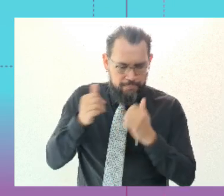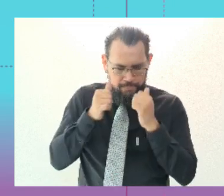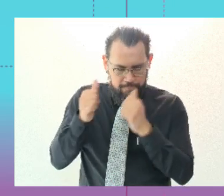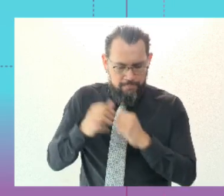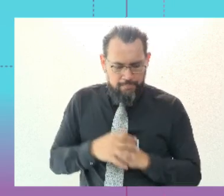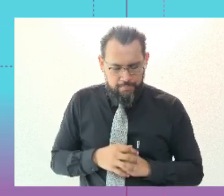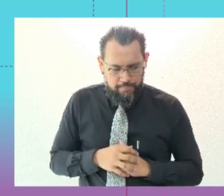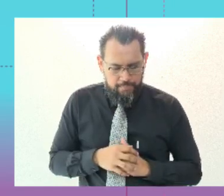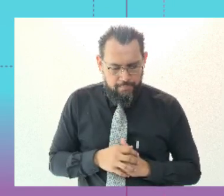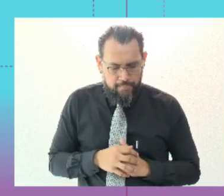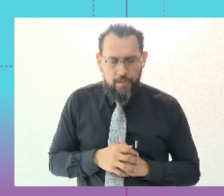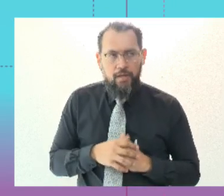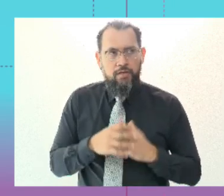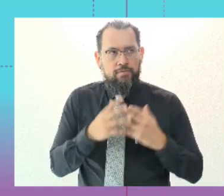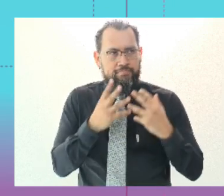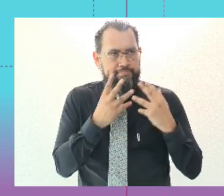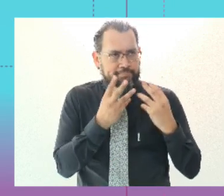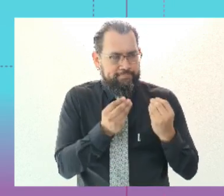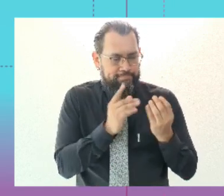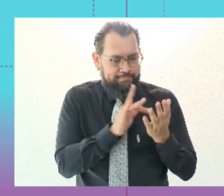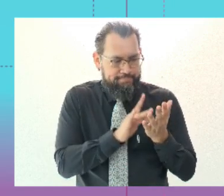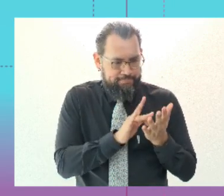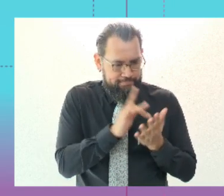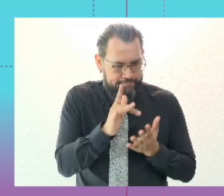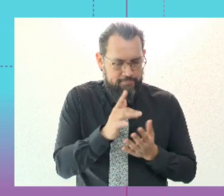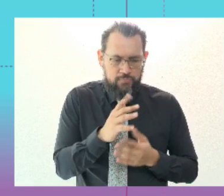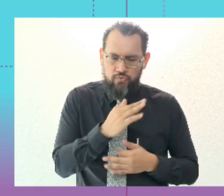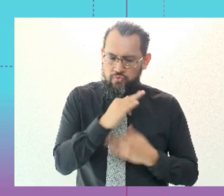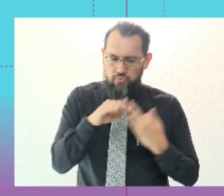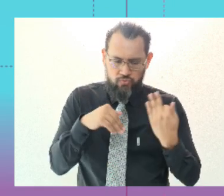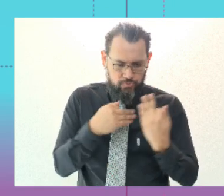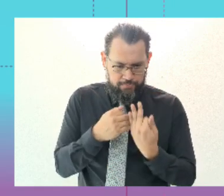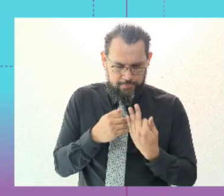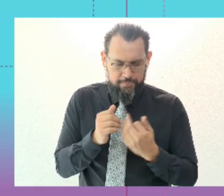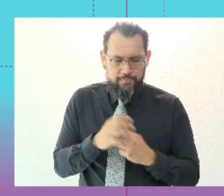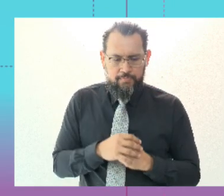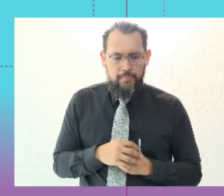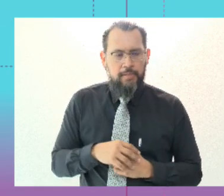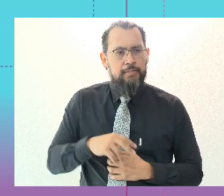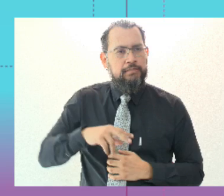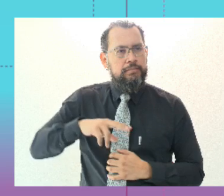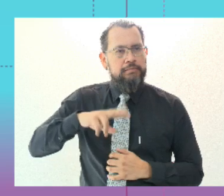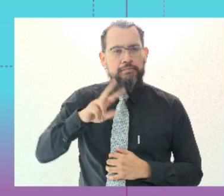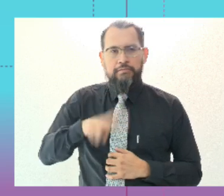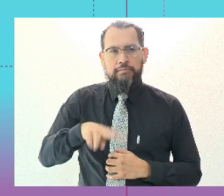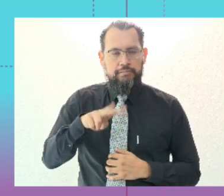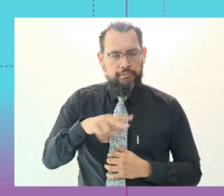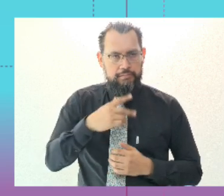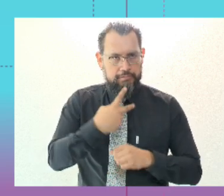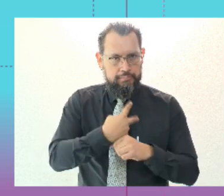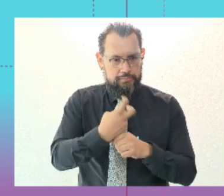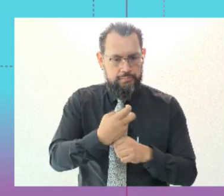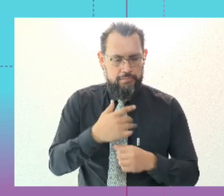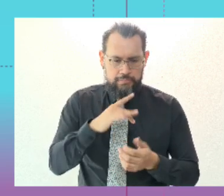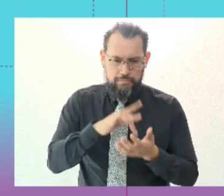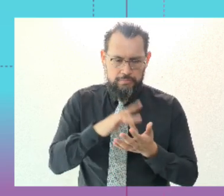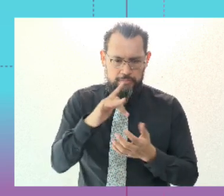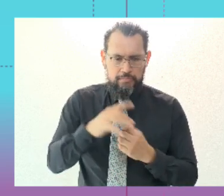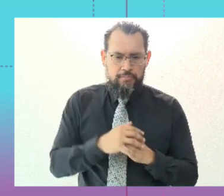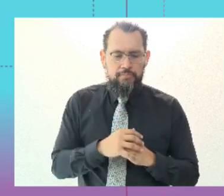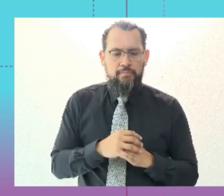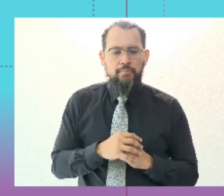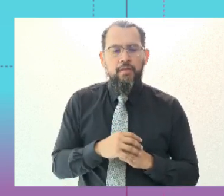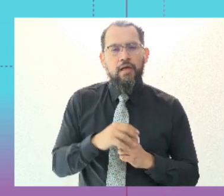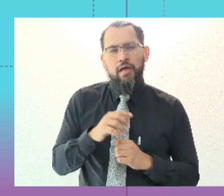Muchas gracias. Muy buenas tardes tengan todos y todos. Le agradezco en verdad la invitación, en especial a la